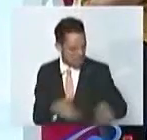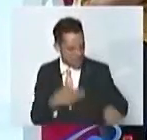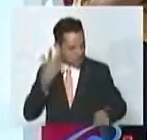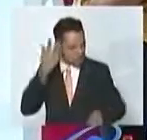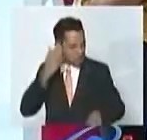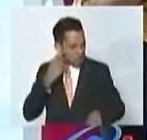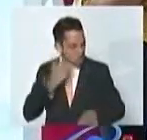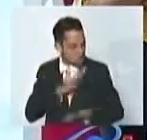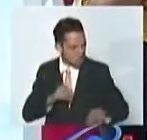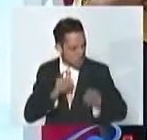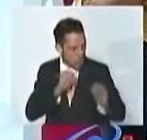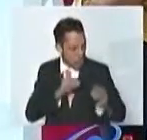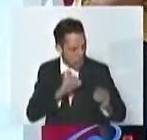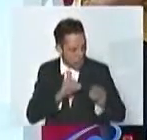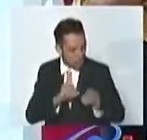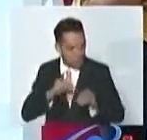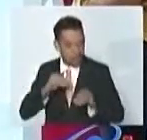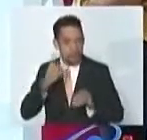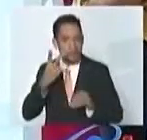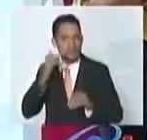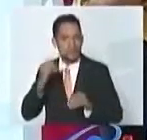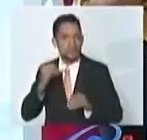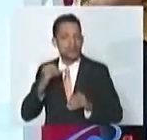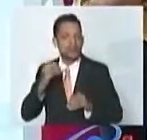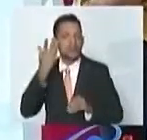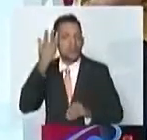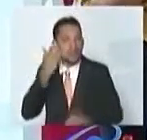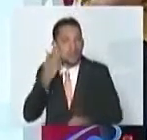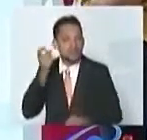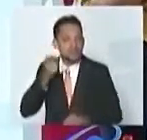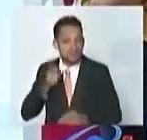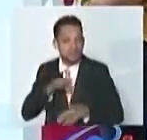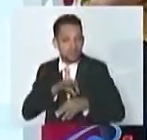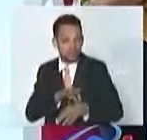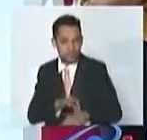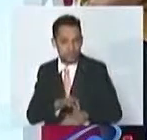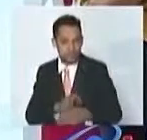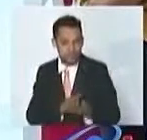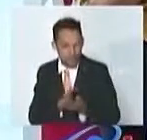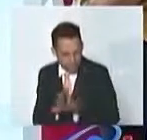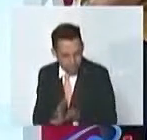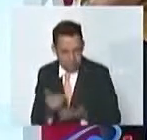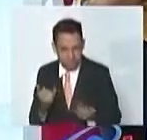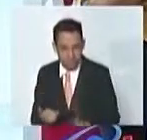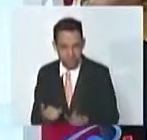a dejarlo. Lo que sucede es que se empiezan a generar esos cúmulos